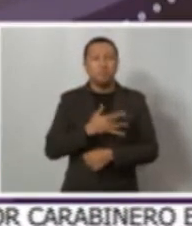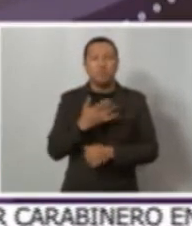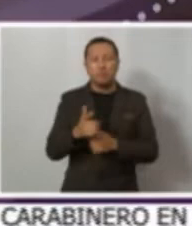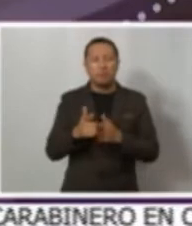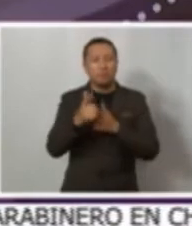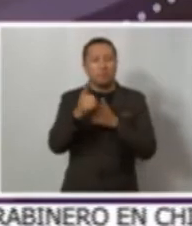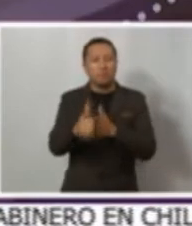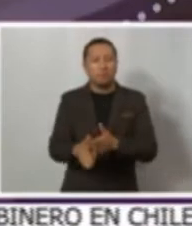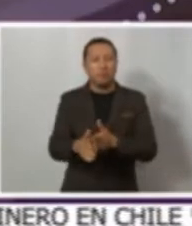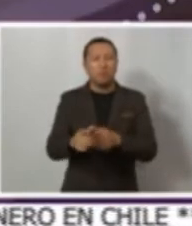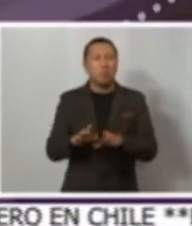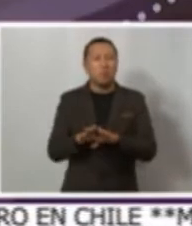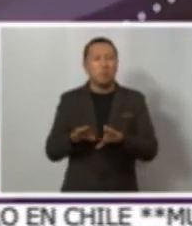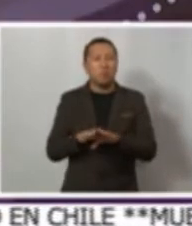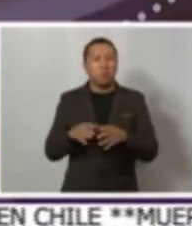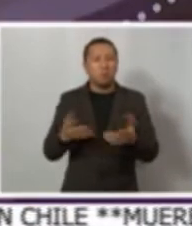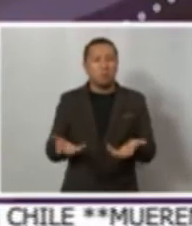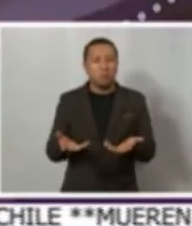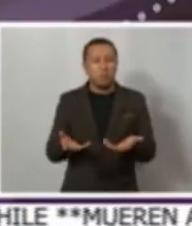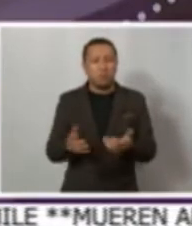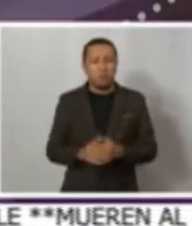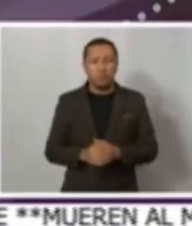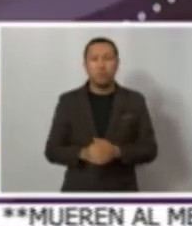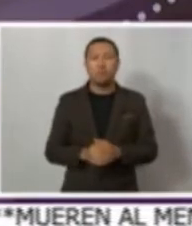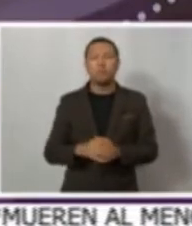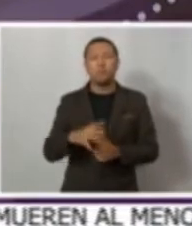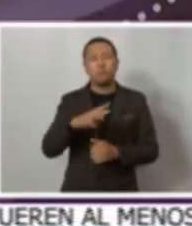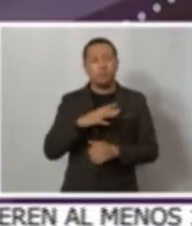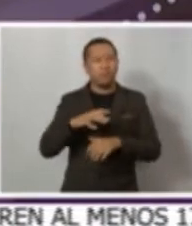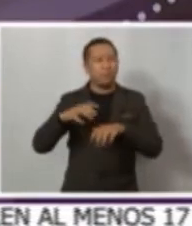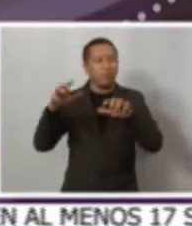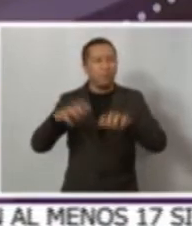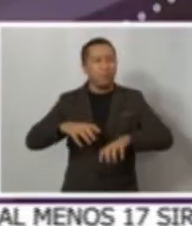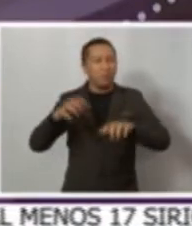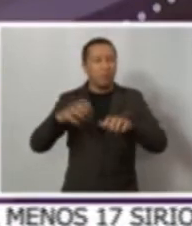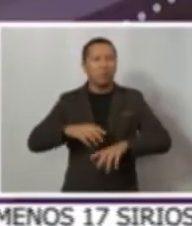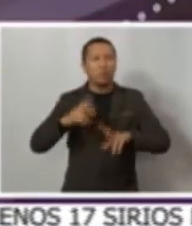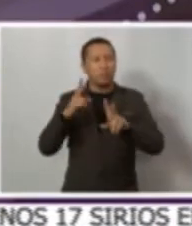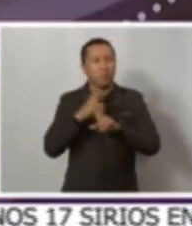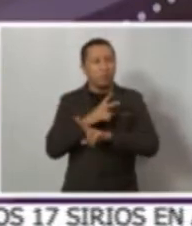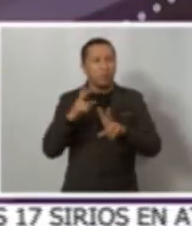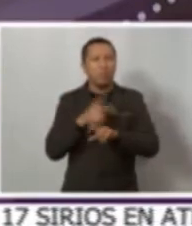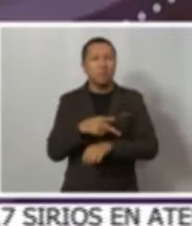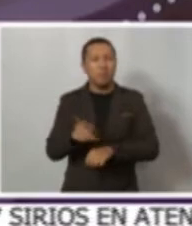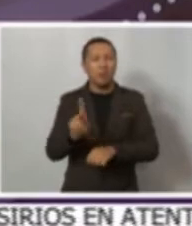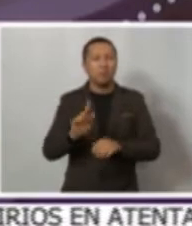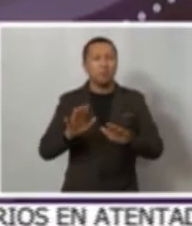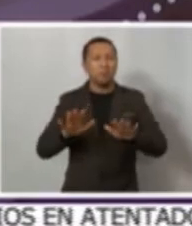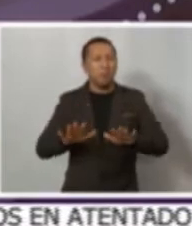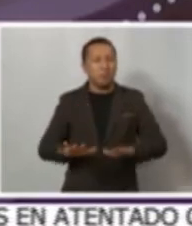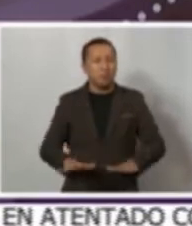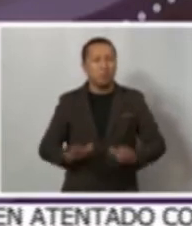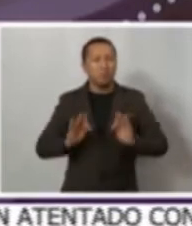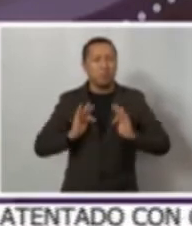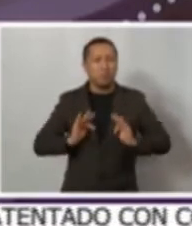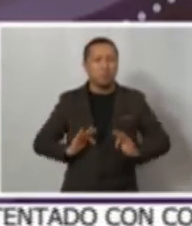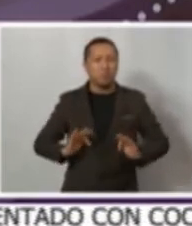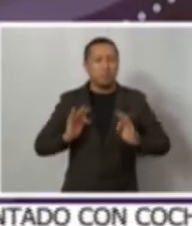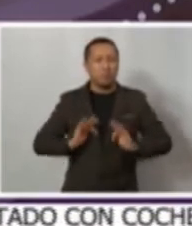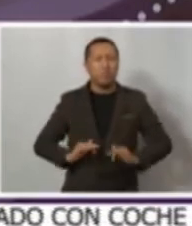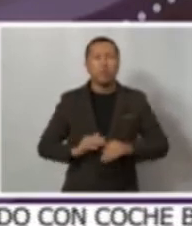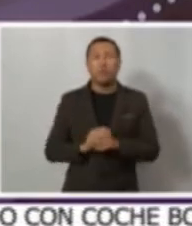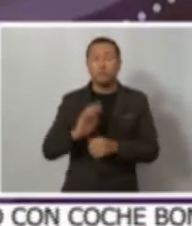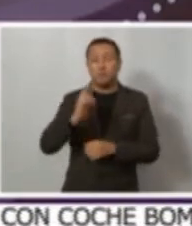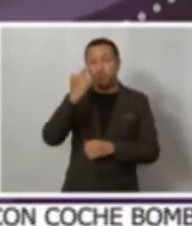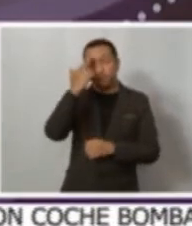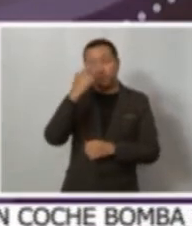prevalecen en la capital del estado, pues se encuentran muy, muy estables. Recordemos que estamos ante la presencia